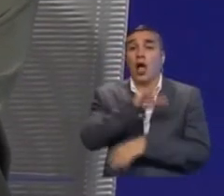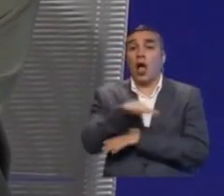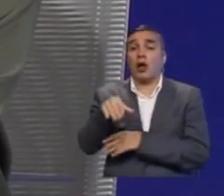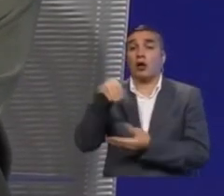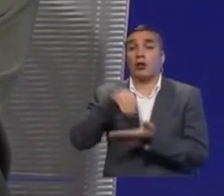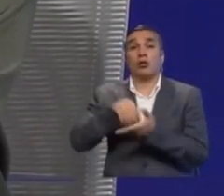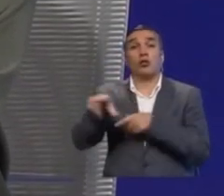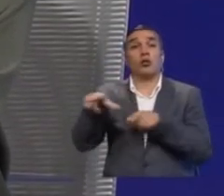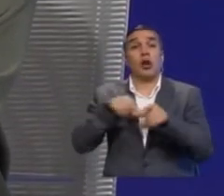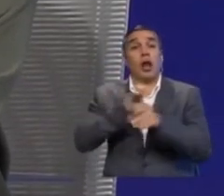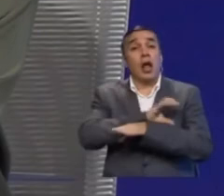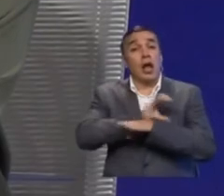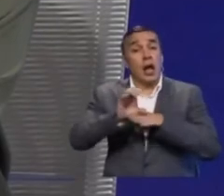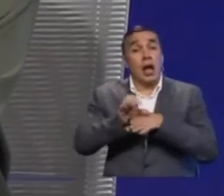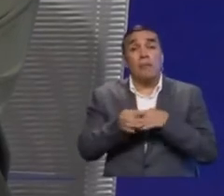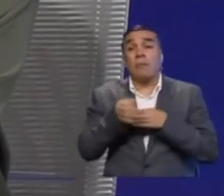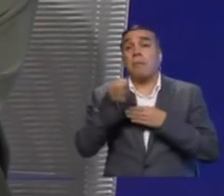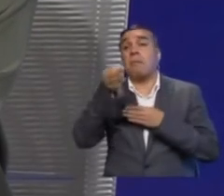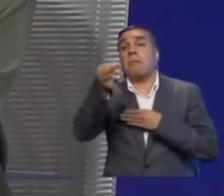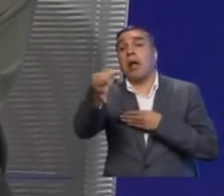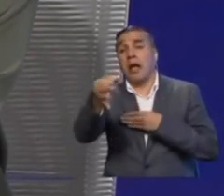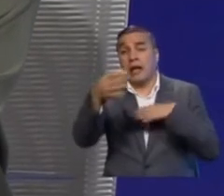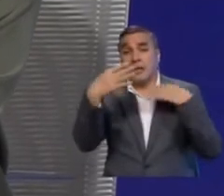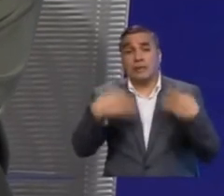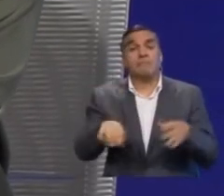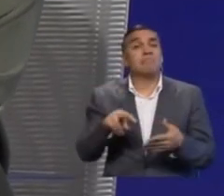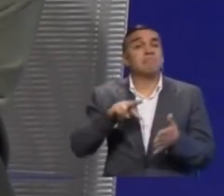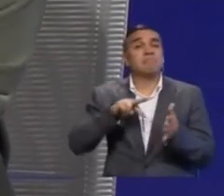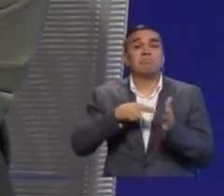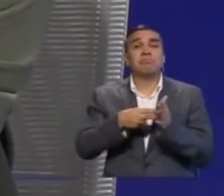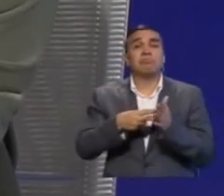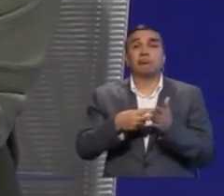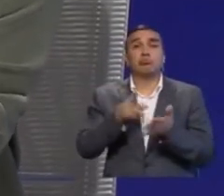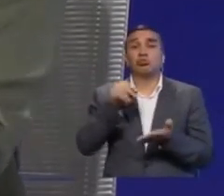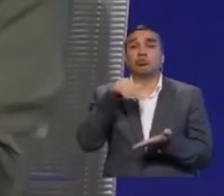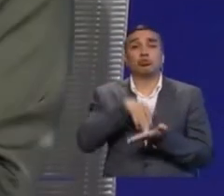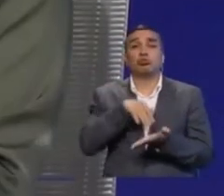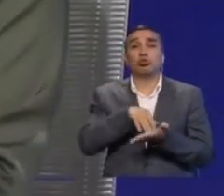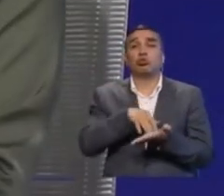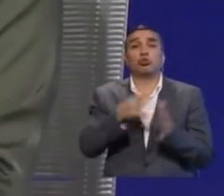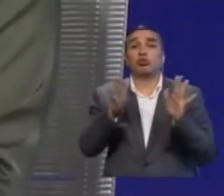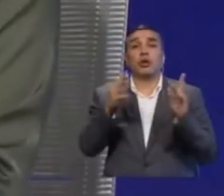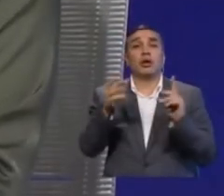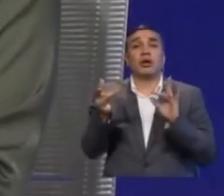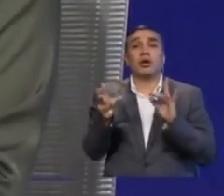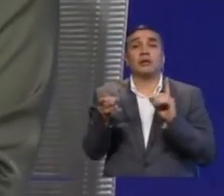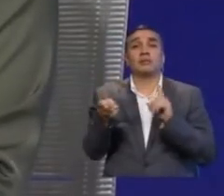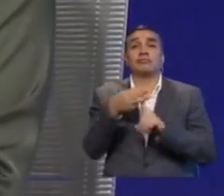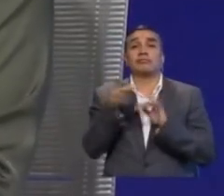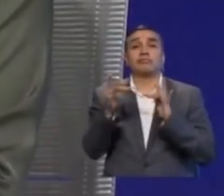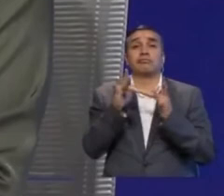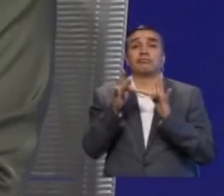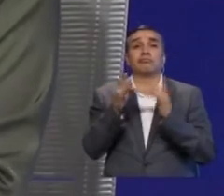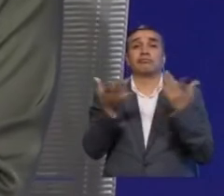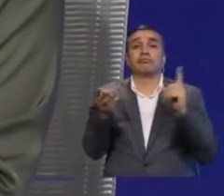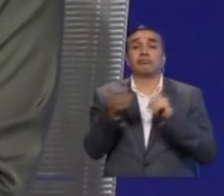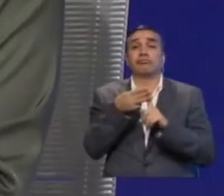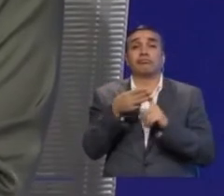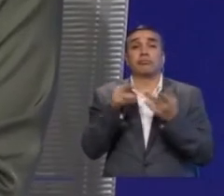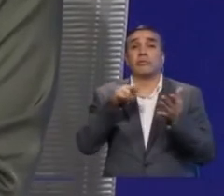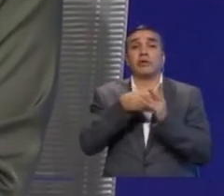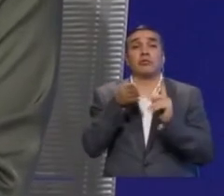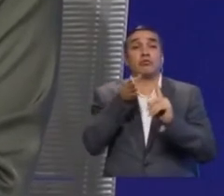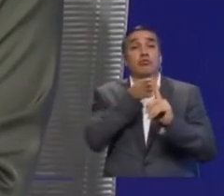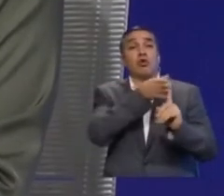sectores rurales y urbanos marginales también prácticamente perdieron el año en no contar con conexión de internet, estar marginados también de las